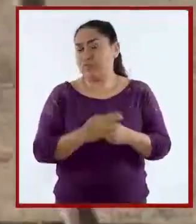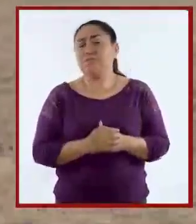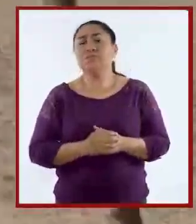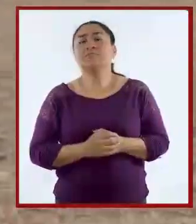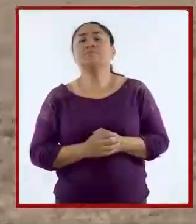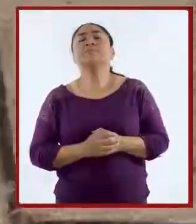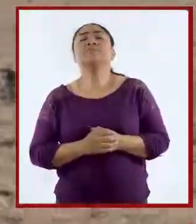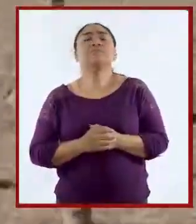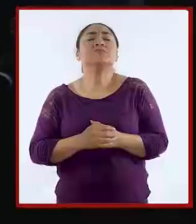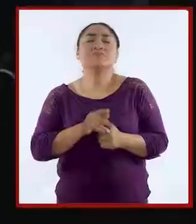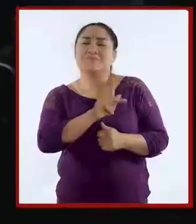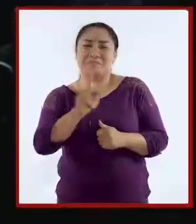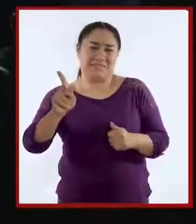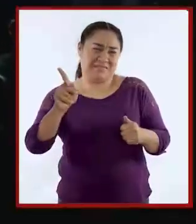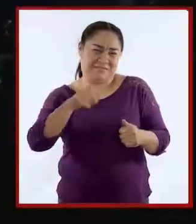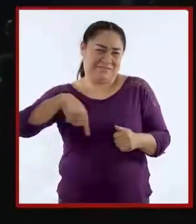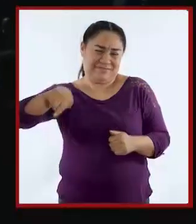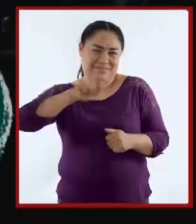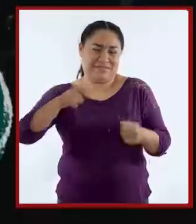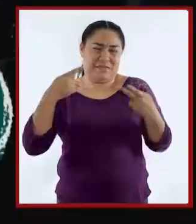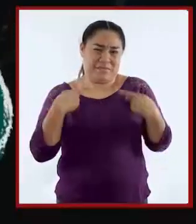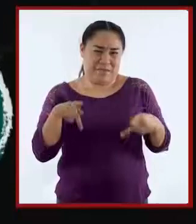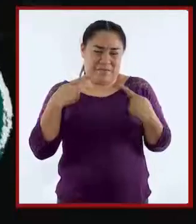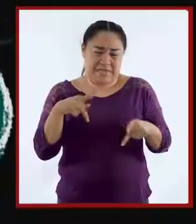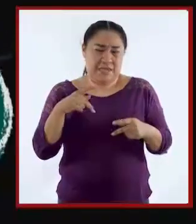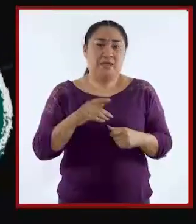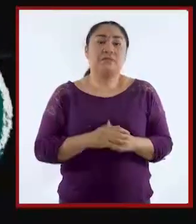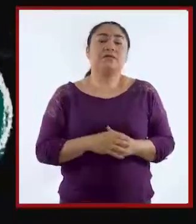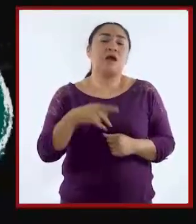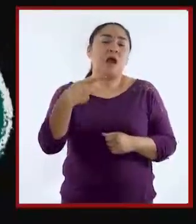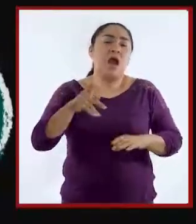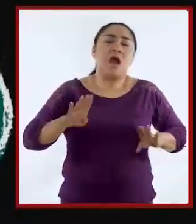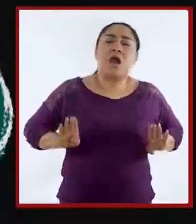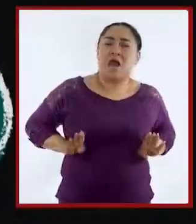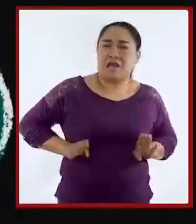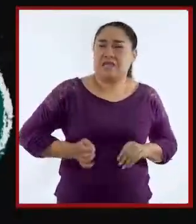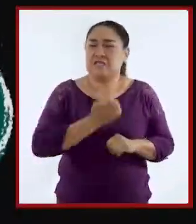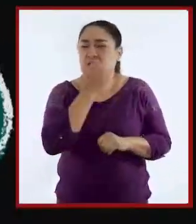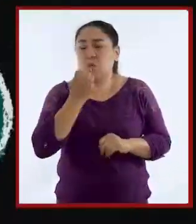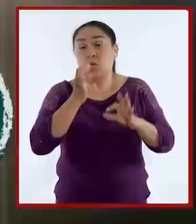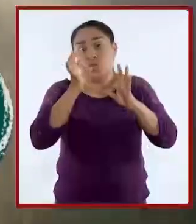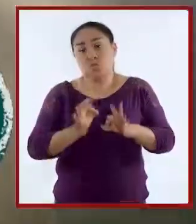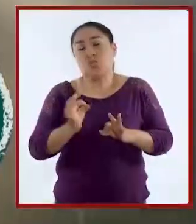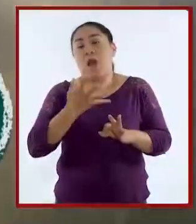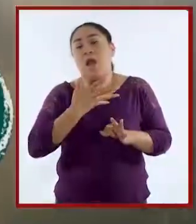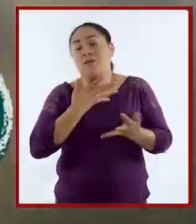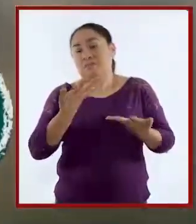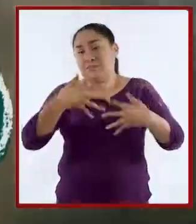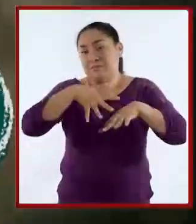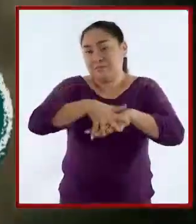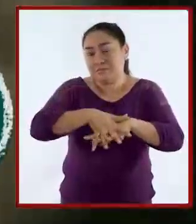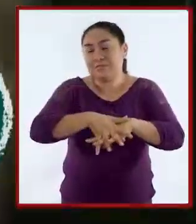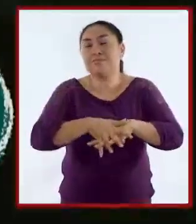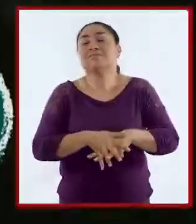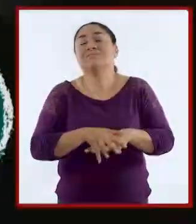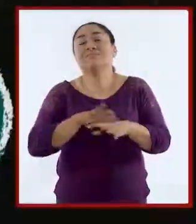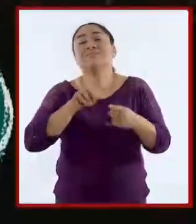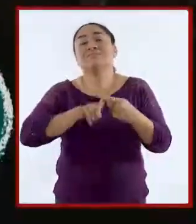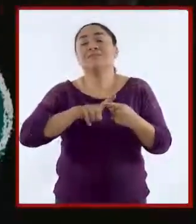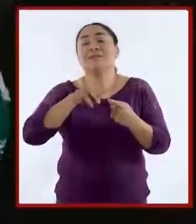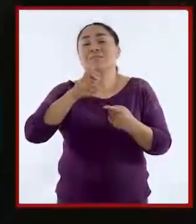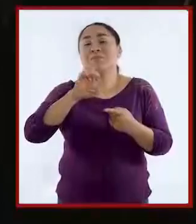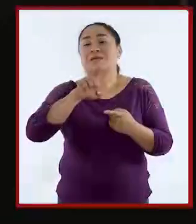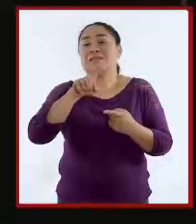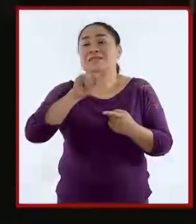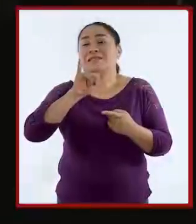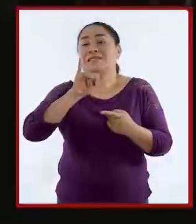La mayoría de su población, en muchos de los casos, es de origen mestizo, chavoshi, como